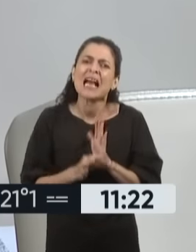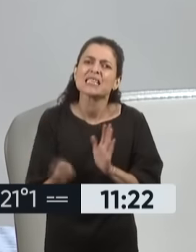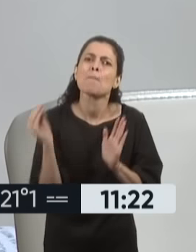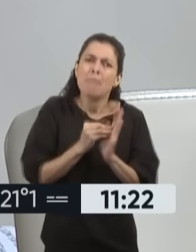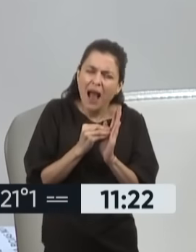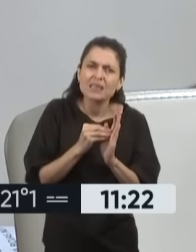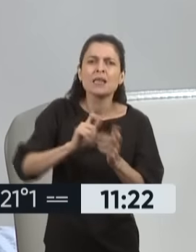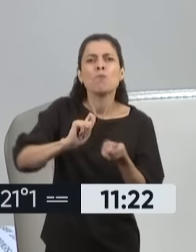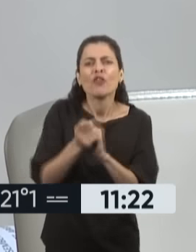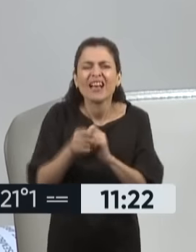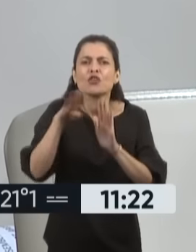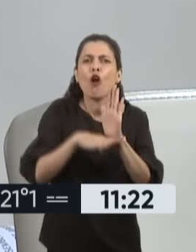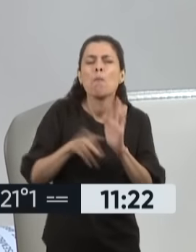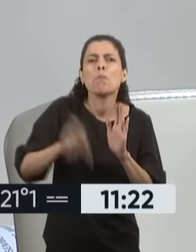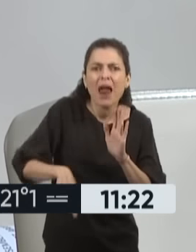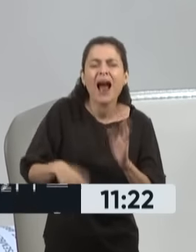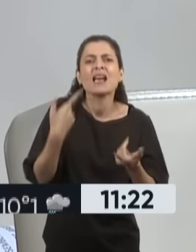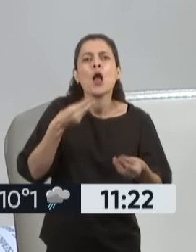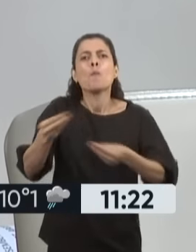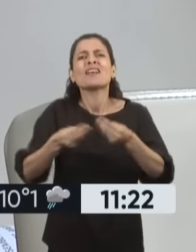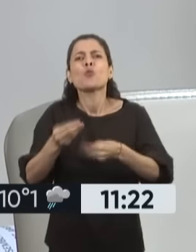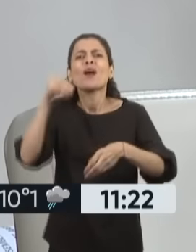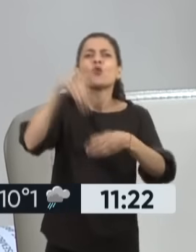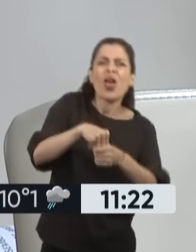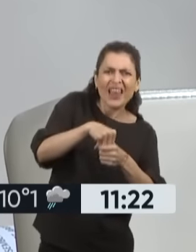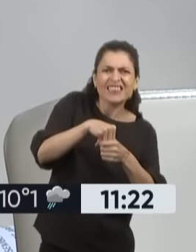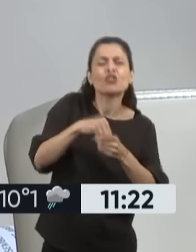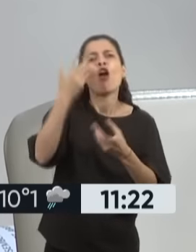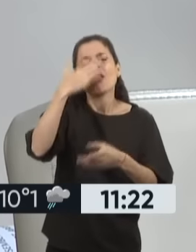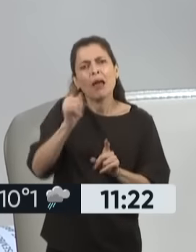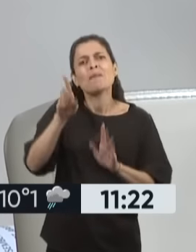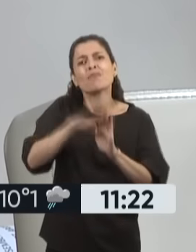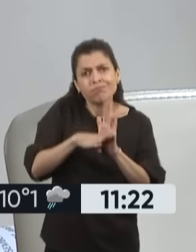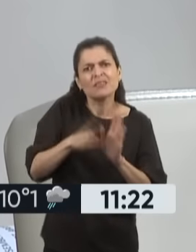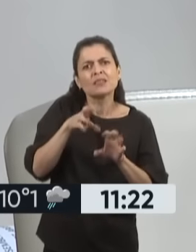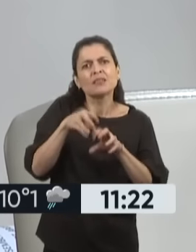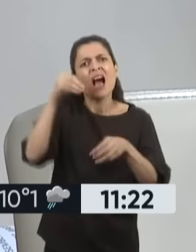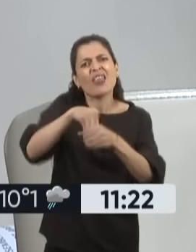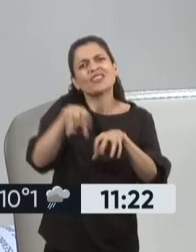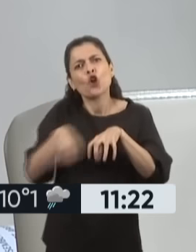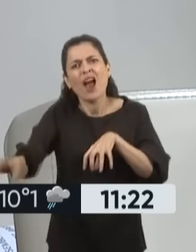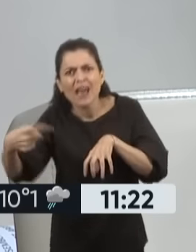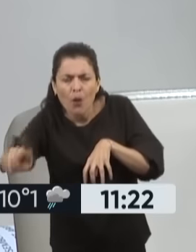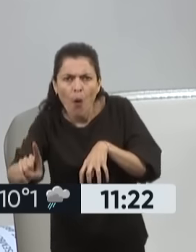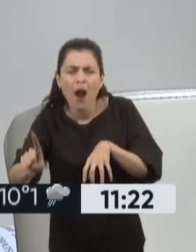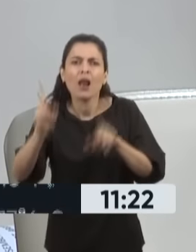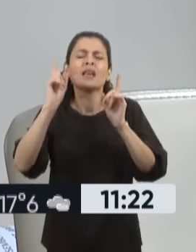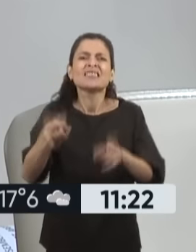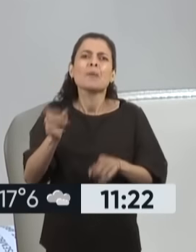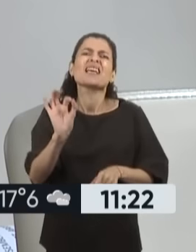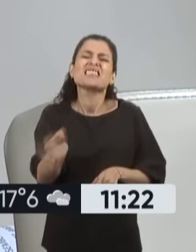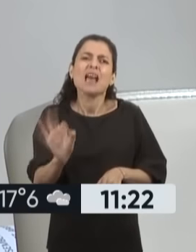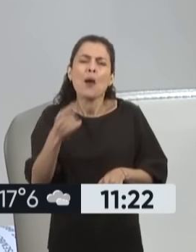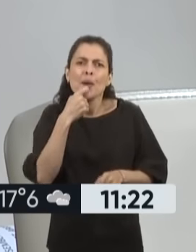rediseño consultarle de cuánto va a ser el presupuesto y b qué área funcionará y en la misma línea consultarle si el gobierno está en condiciones de